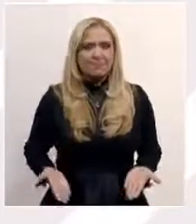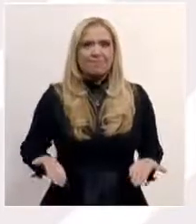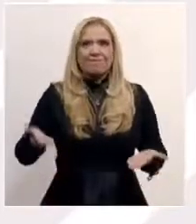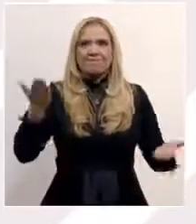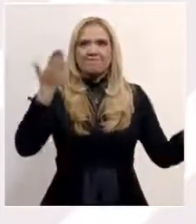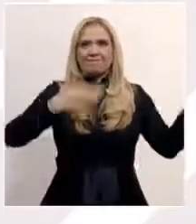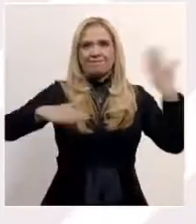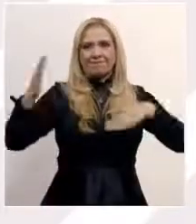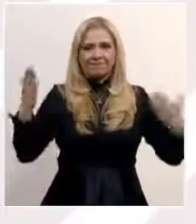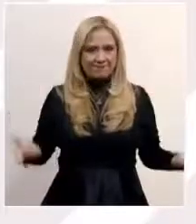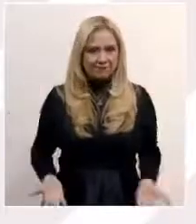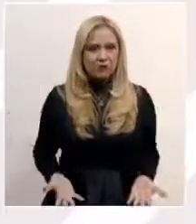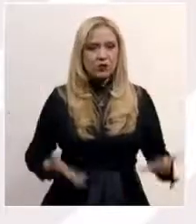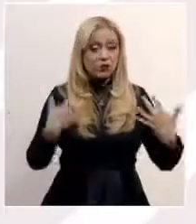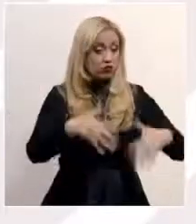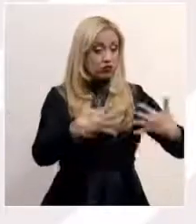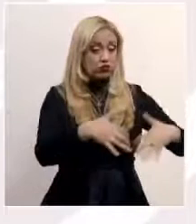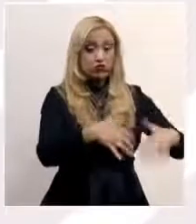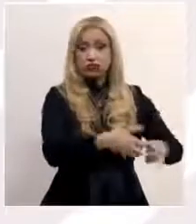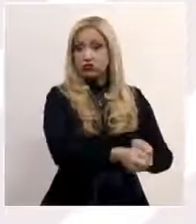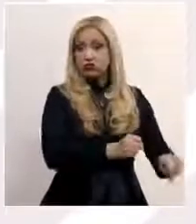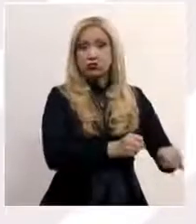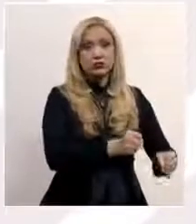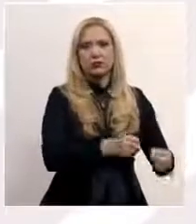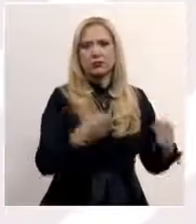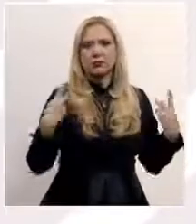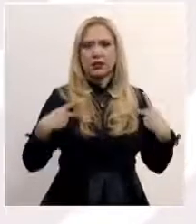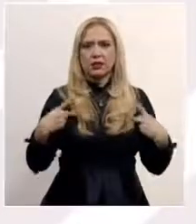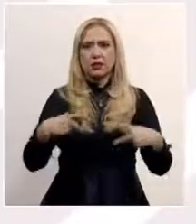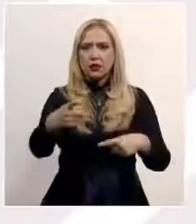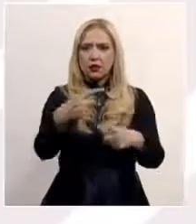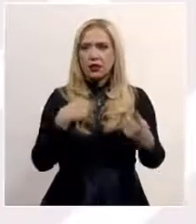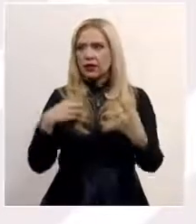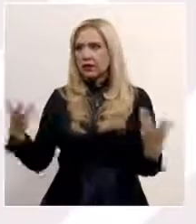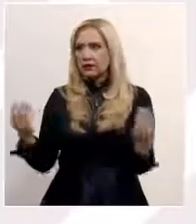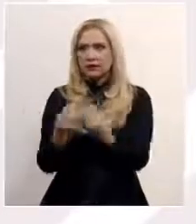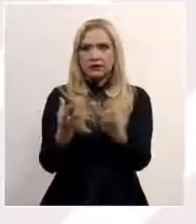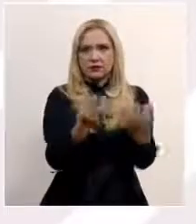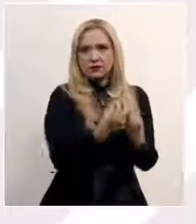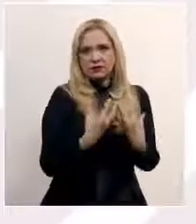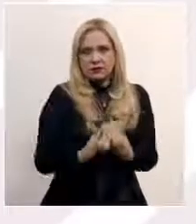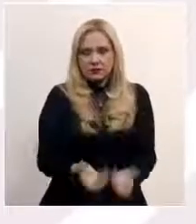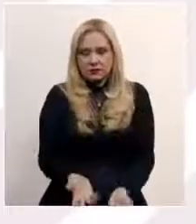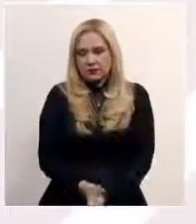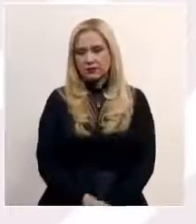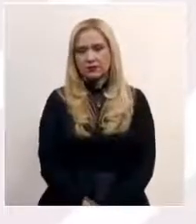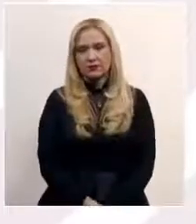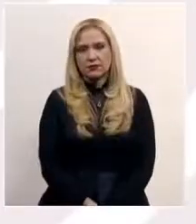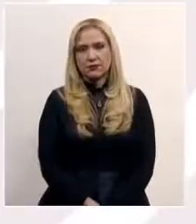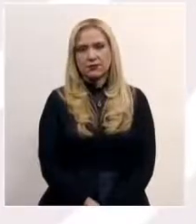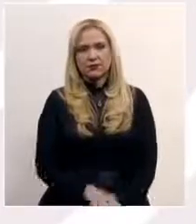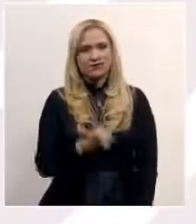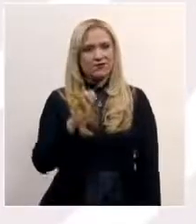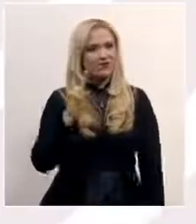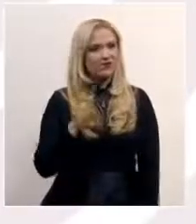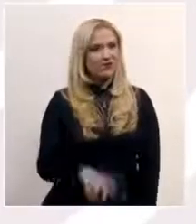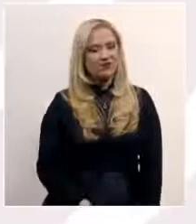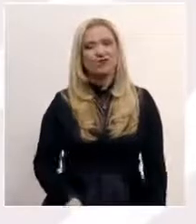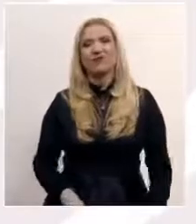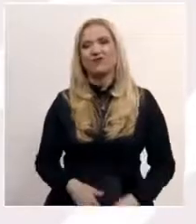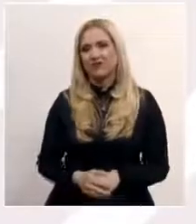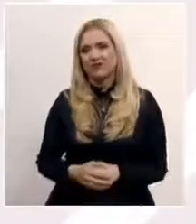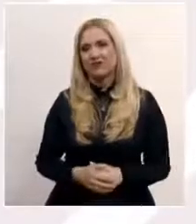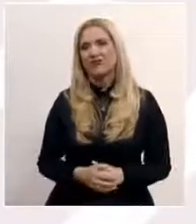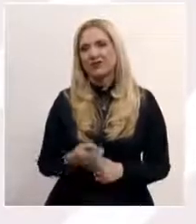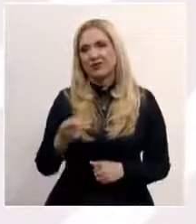trabajamos con máquinas, trabajamos con personas. Por supuesto, y es que ese es el presupuesto,